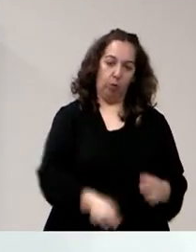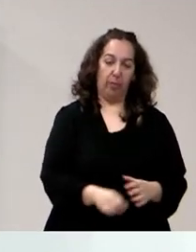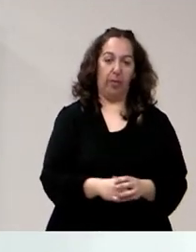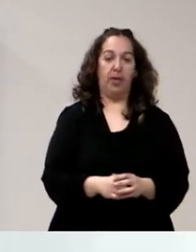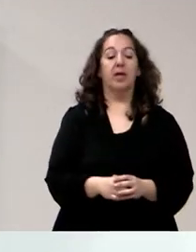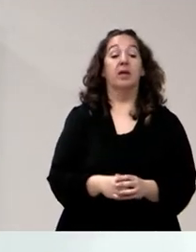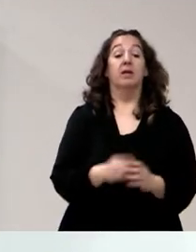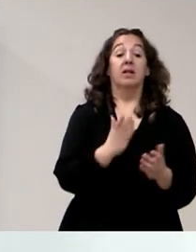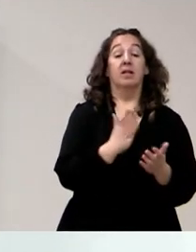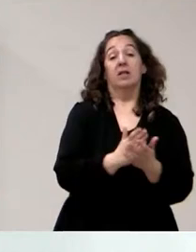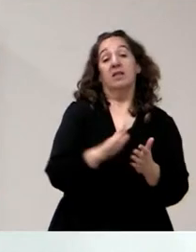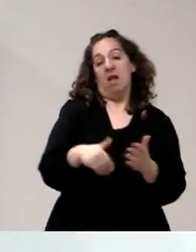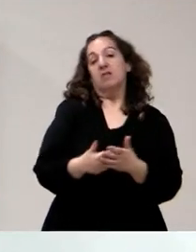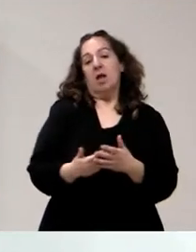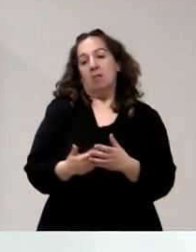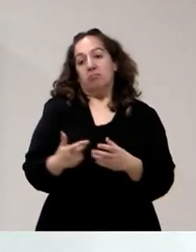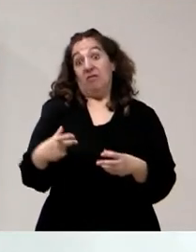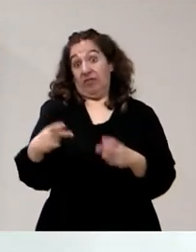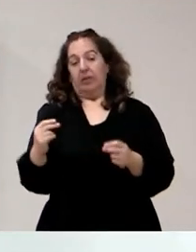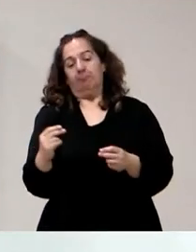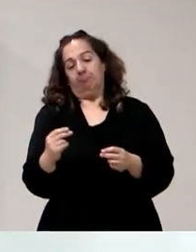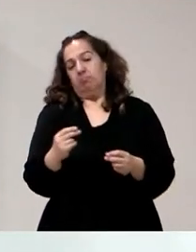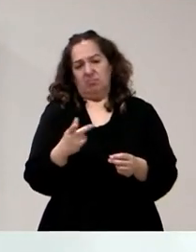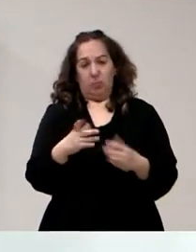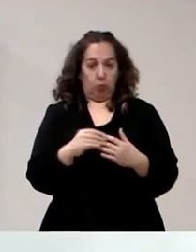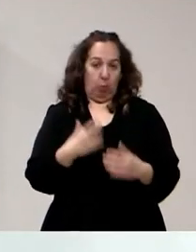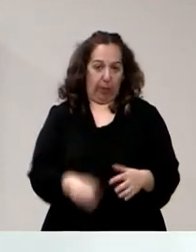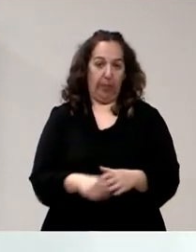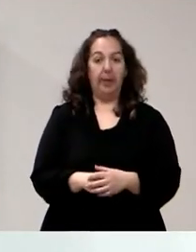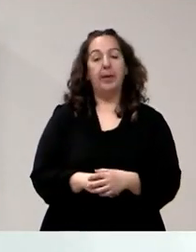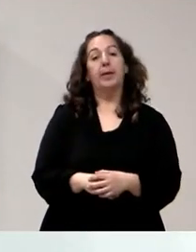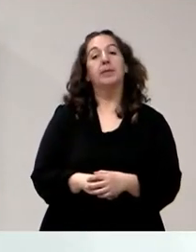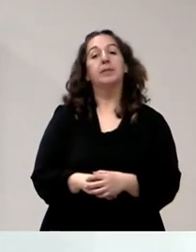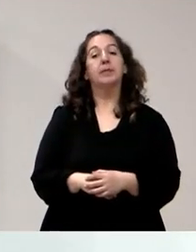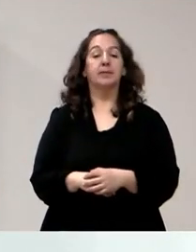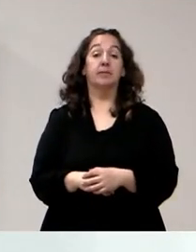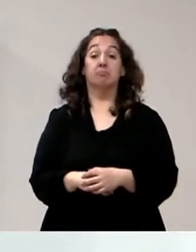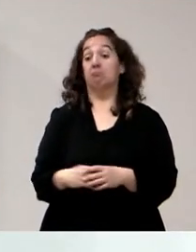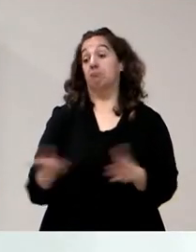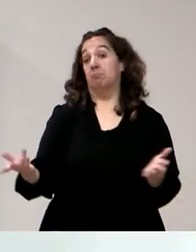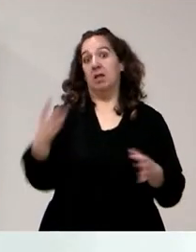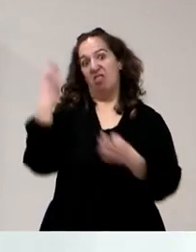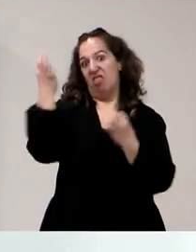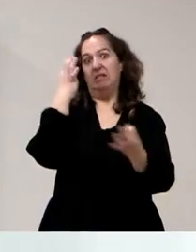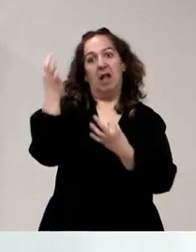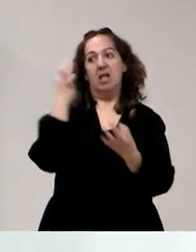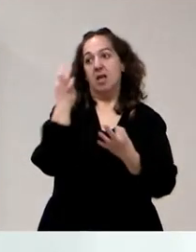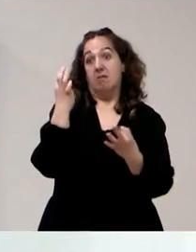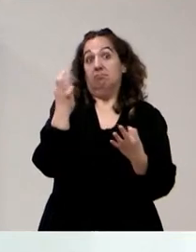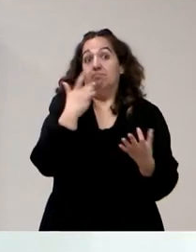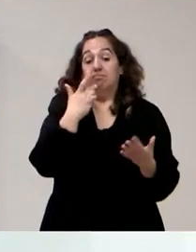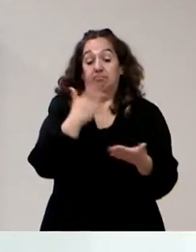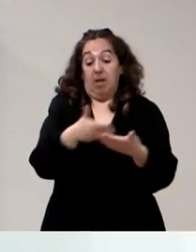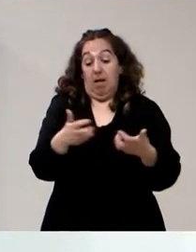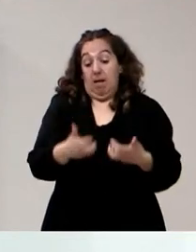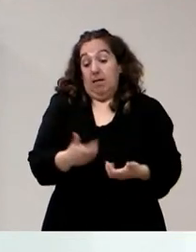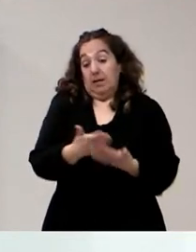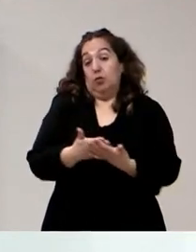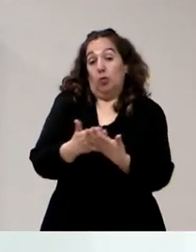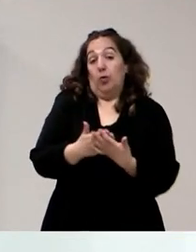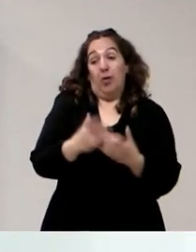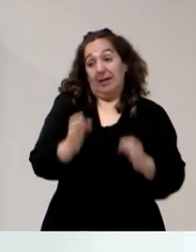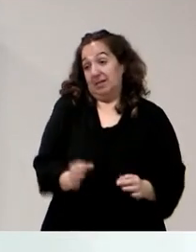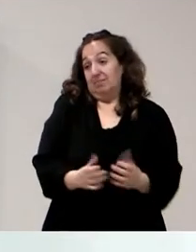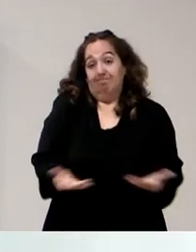de ese tramo y el de reinos eso es lo que le puedo decir con con con el máximo detalle que que permiten estas estos